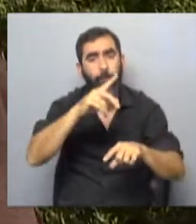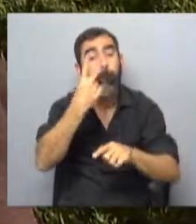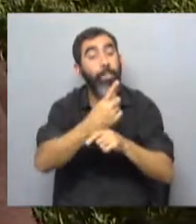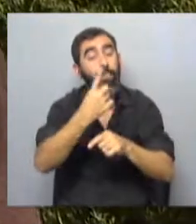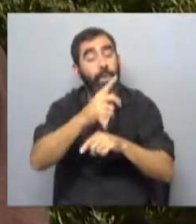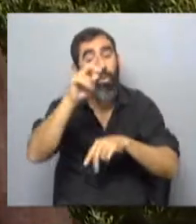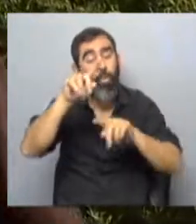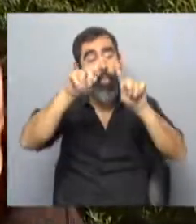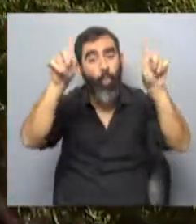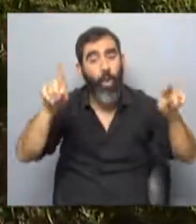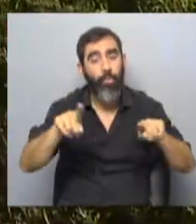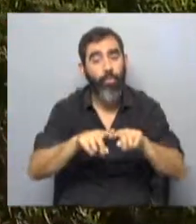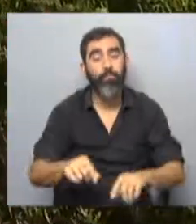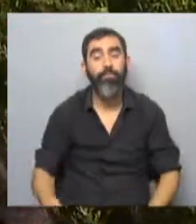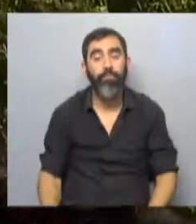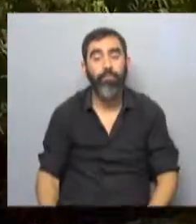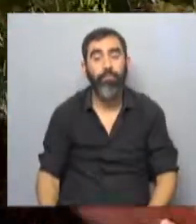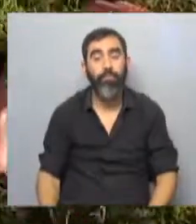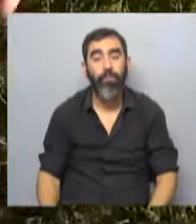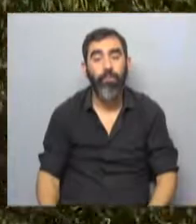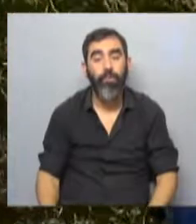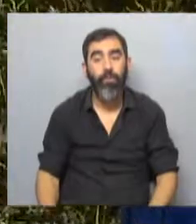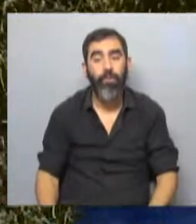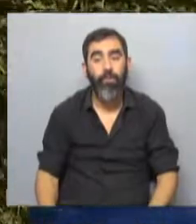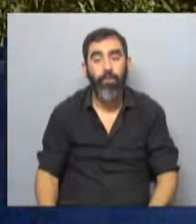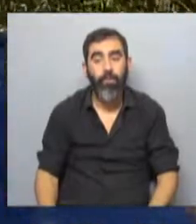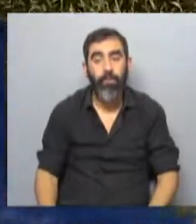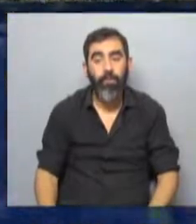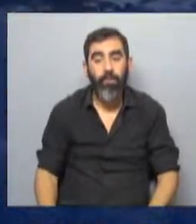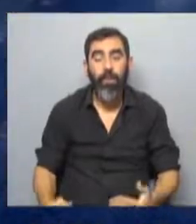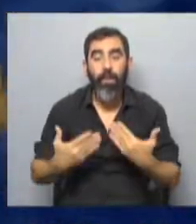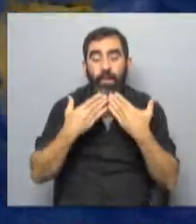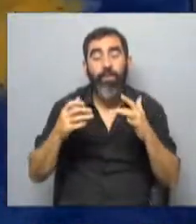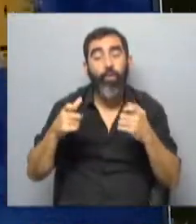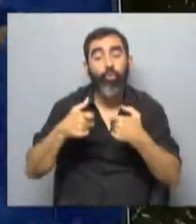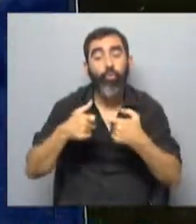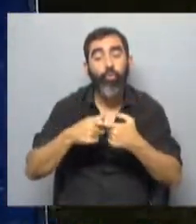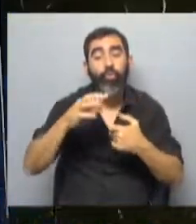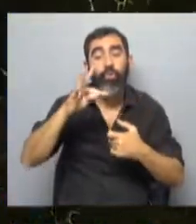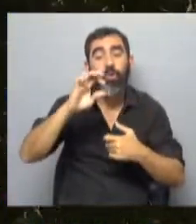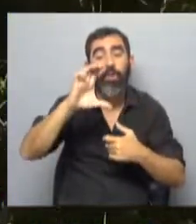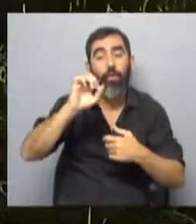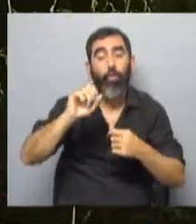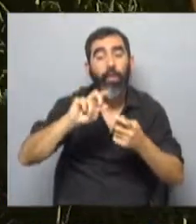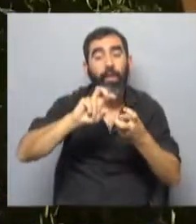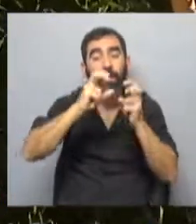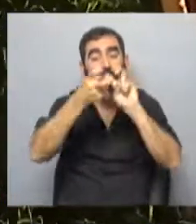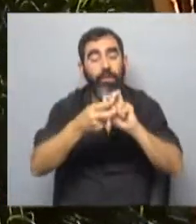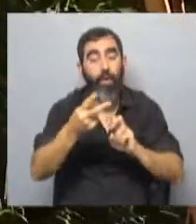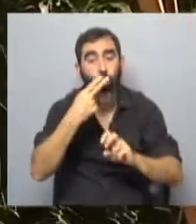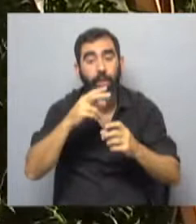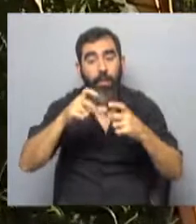primero exacto gracias a nuestro gran partner de todo esto nuestro socio teko que es el proyecto que recicla las colillas y los tapabocas